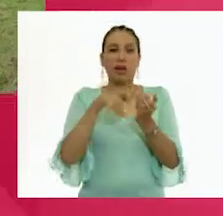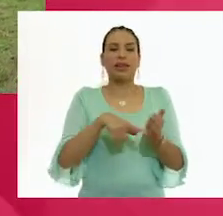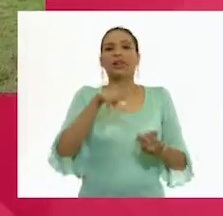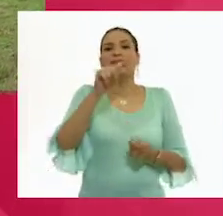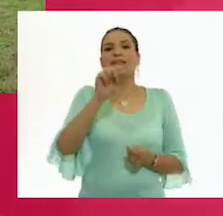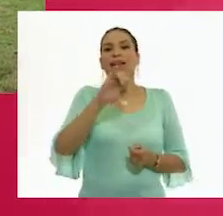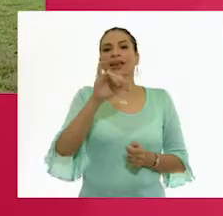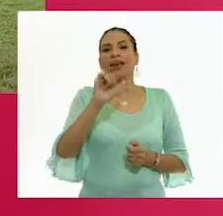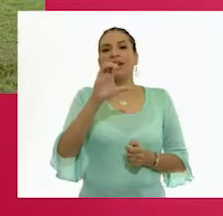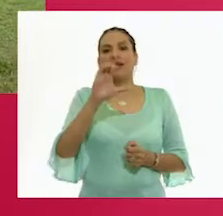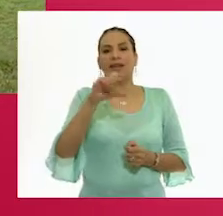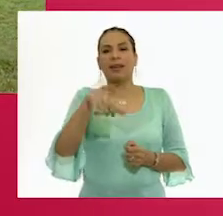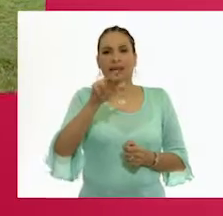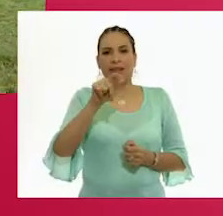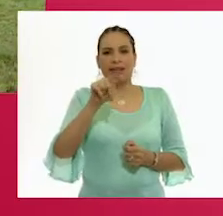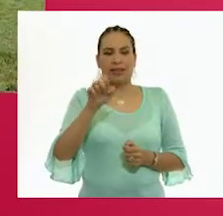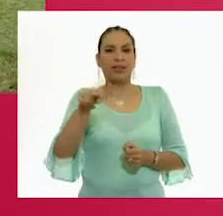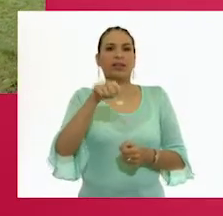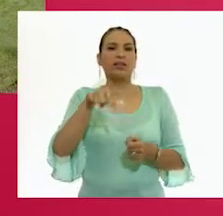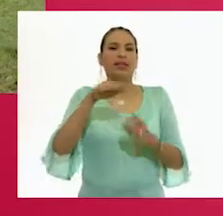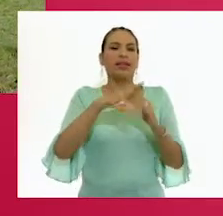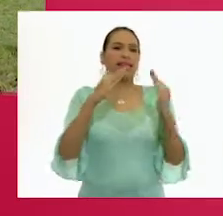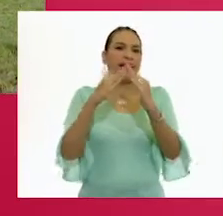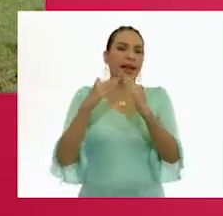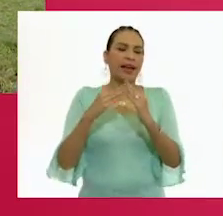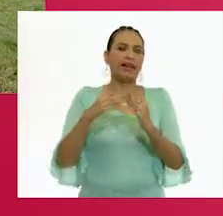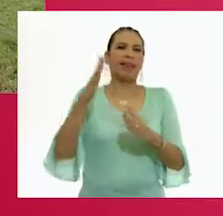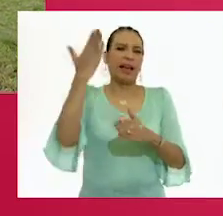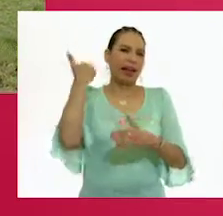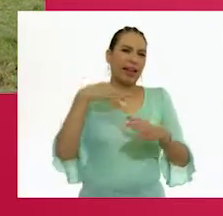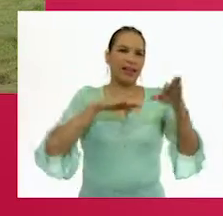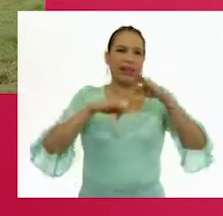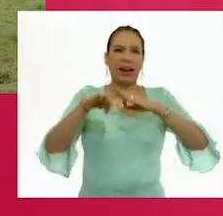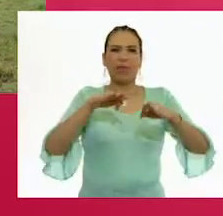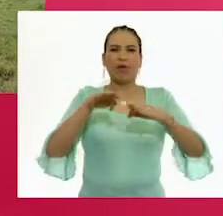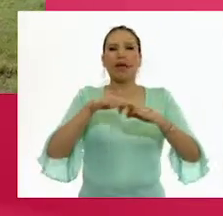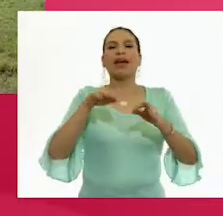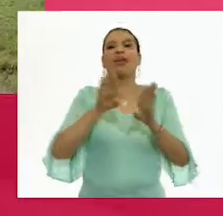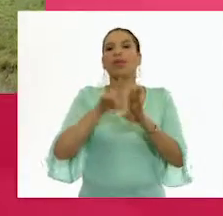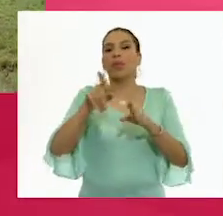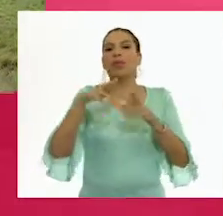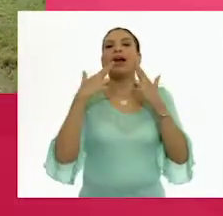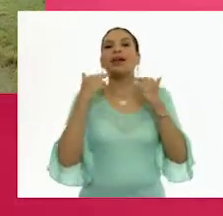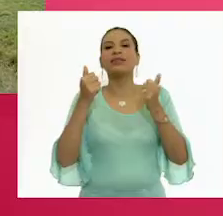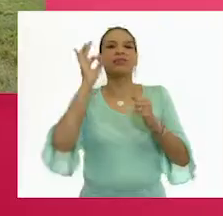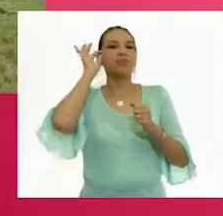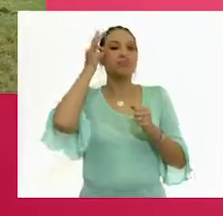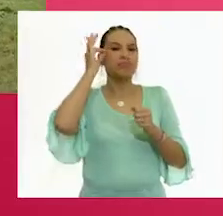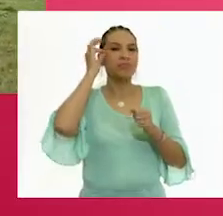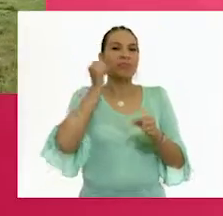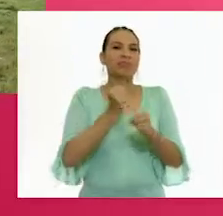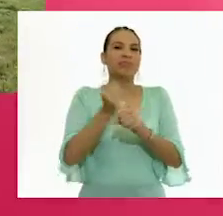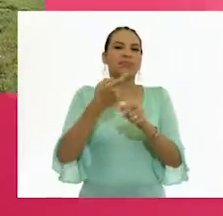Tecajete. Estas fueron las casas de los empleados de la hacienda, peones acasillados o tlachiqueros,